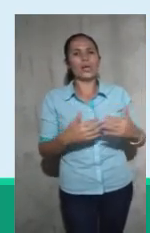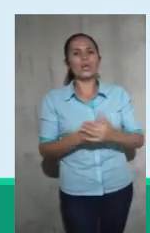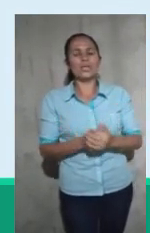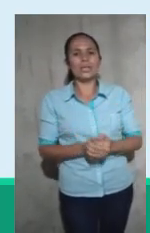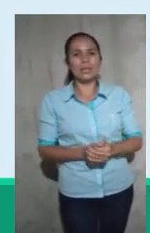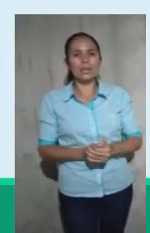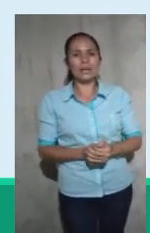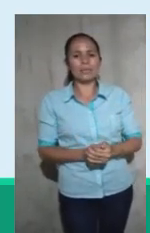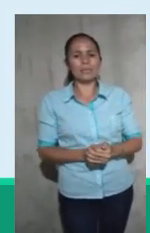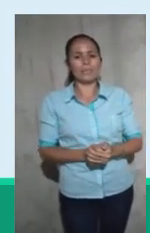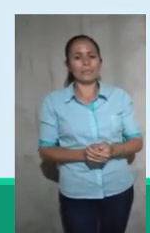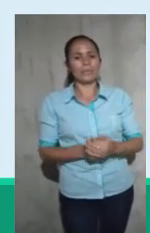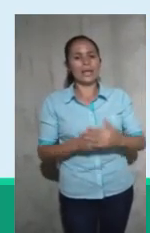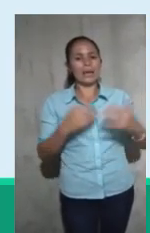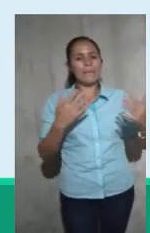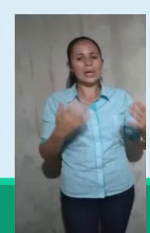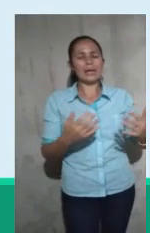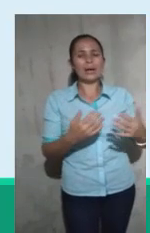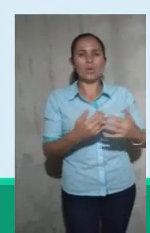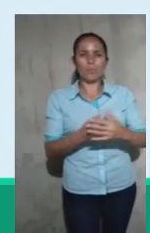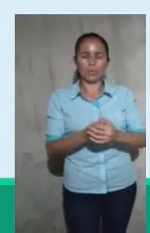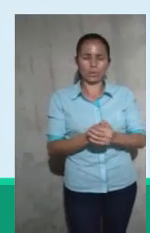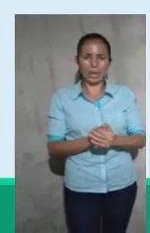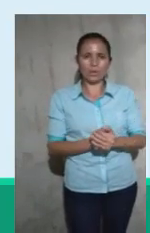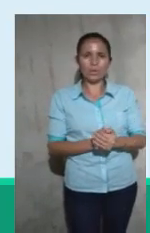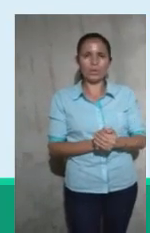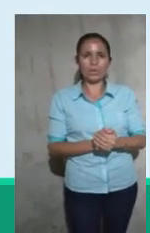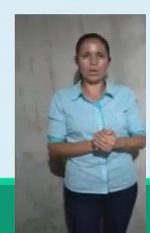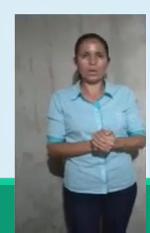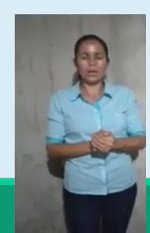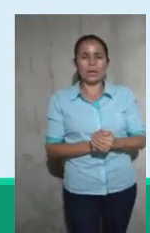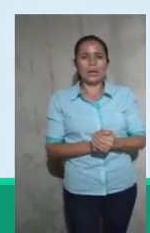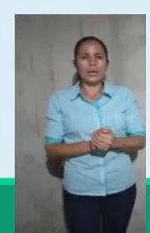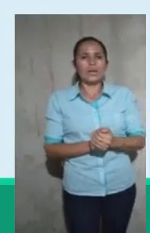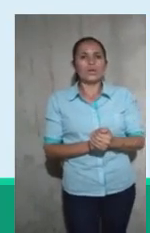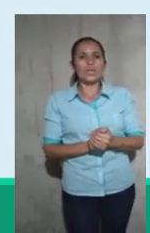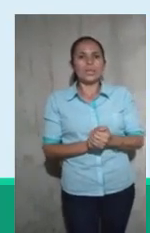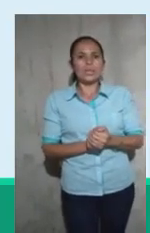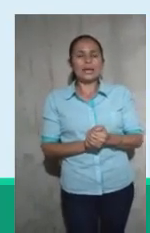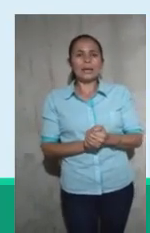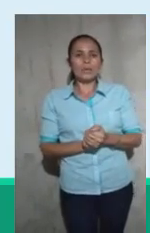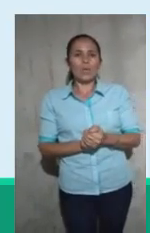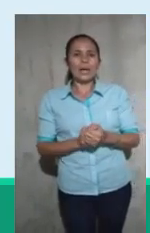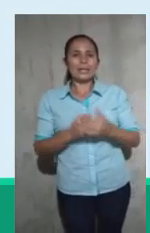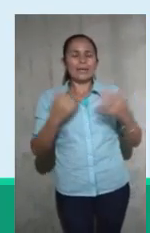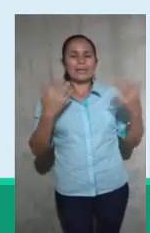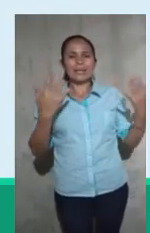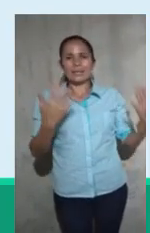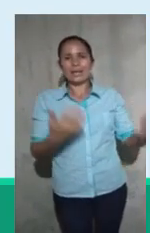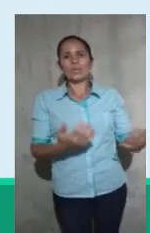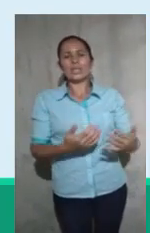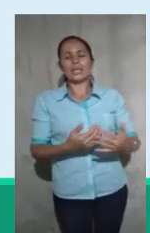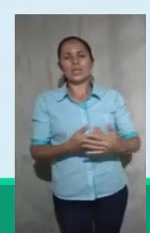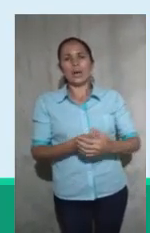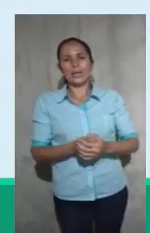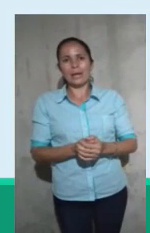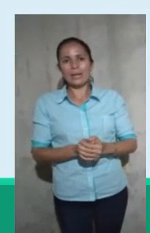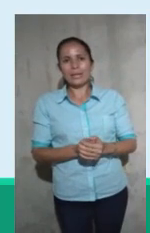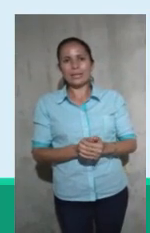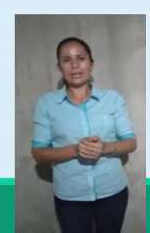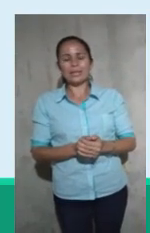los valores nos indican de qué manera comportarnos, nos indican cuáles deben de ser